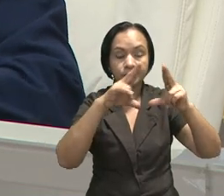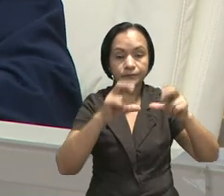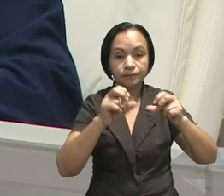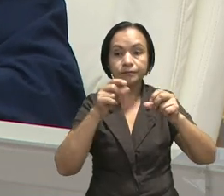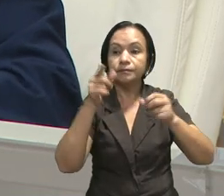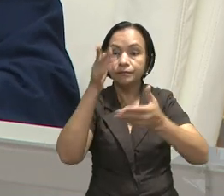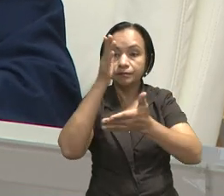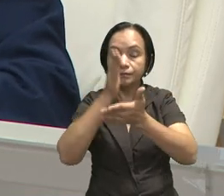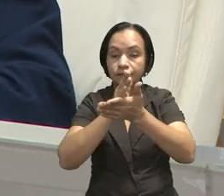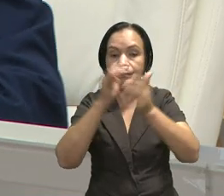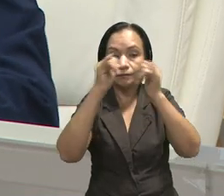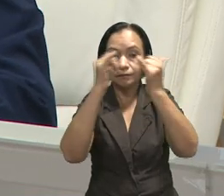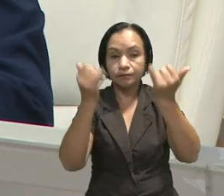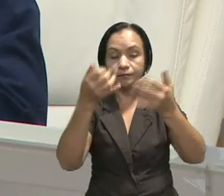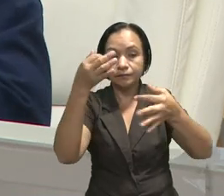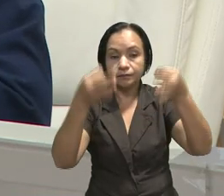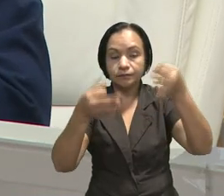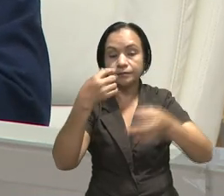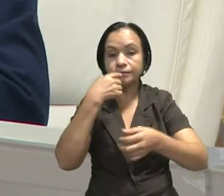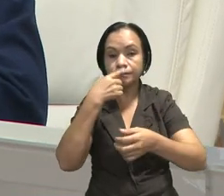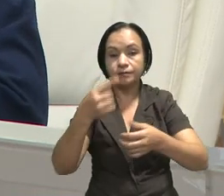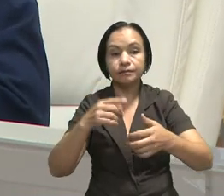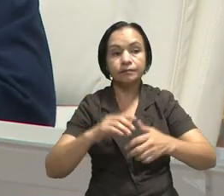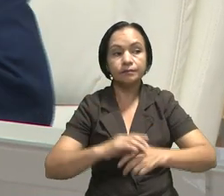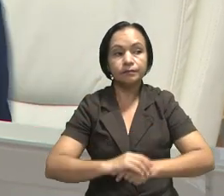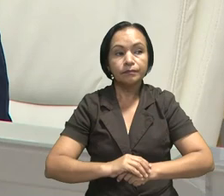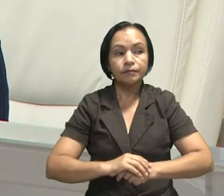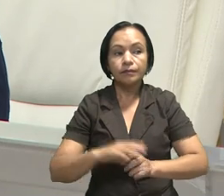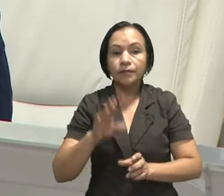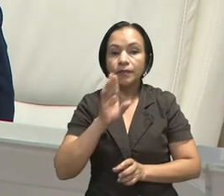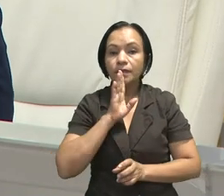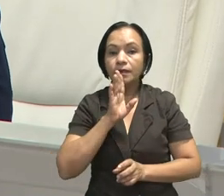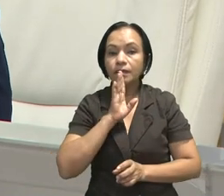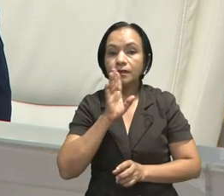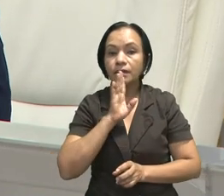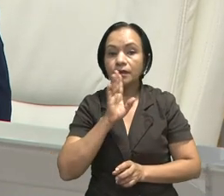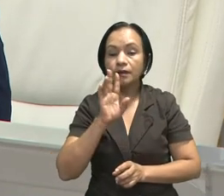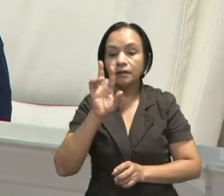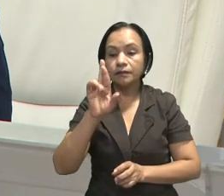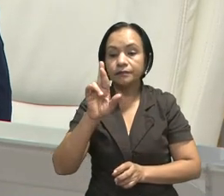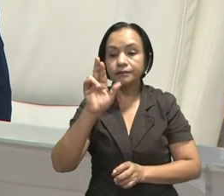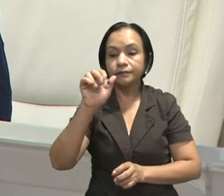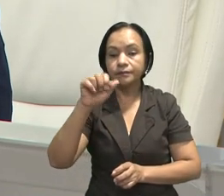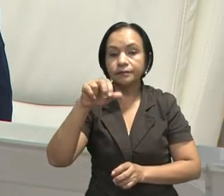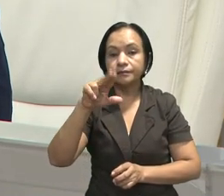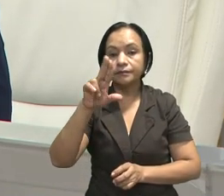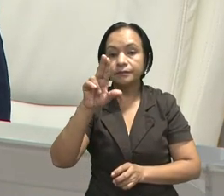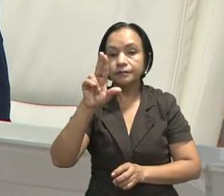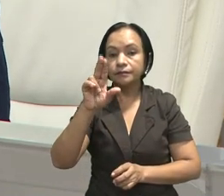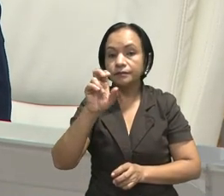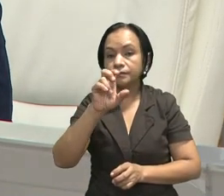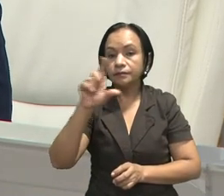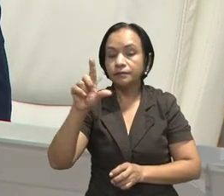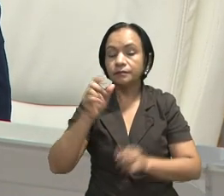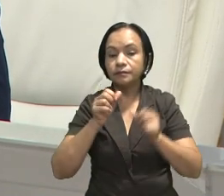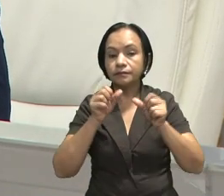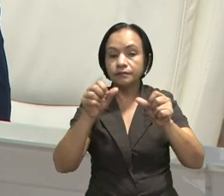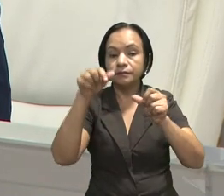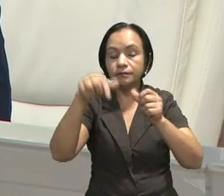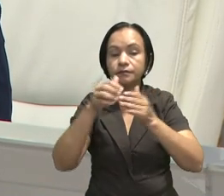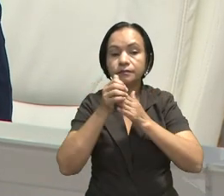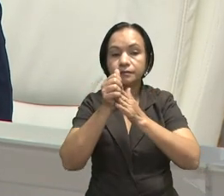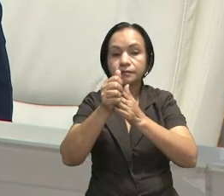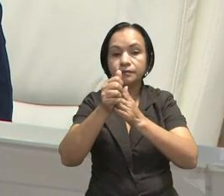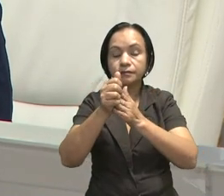Corte Internacional de Justicia. Le damos la palabra a la compañera Raquel para que nos guíe en el